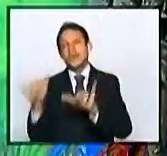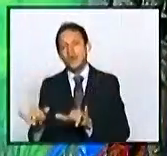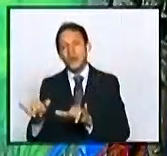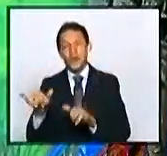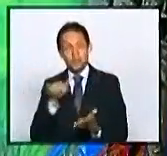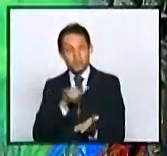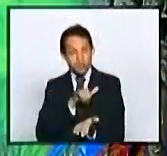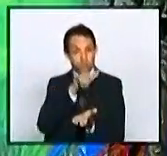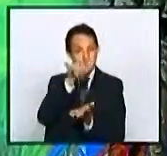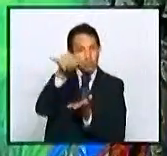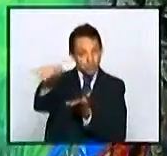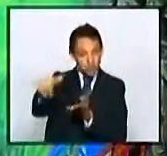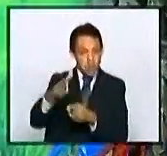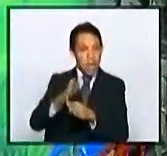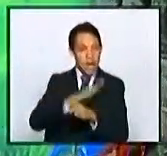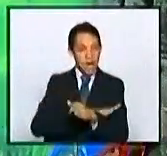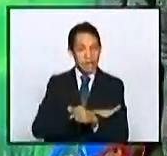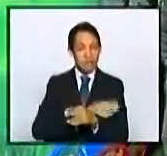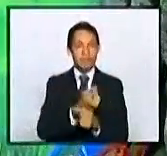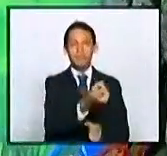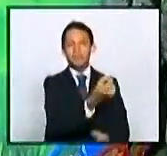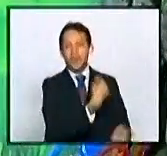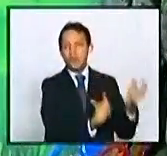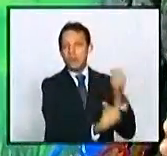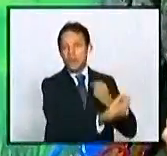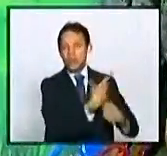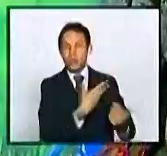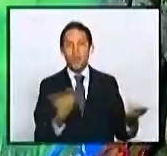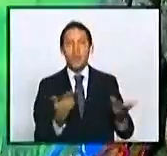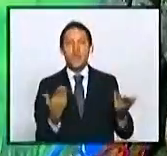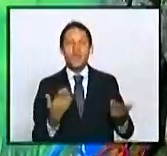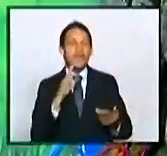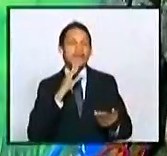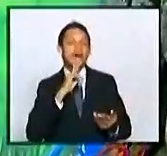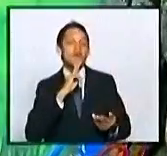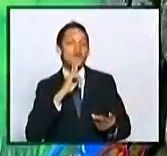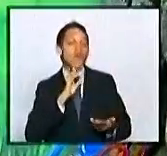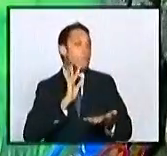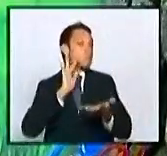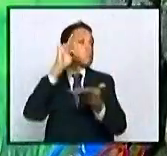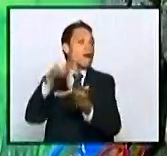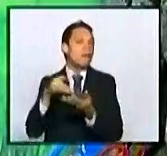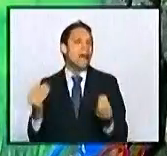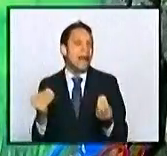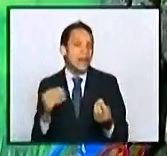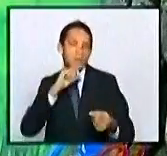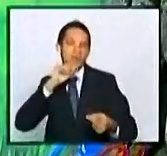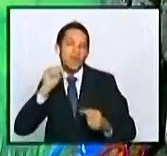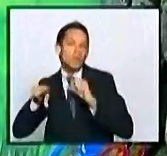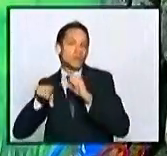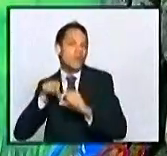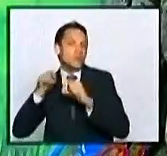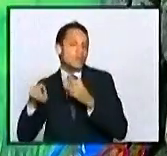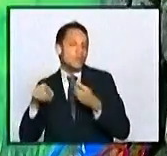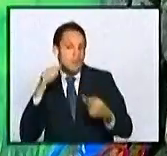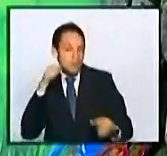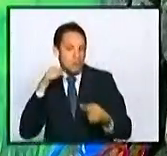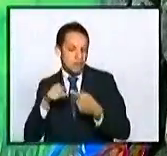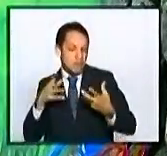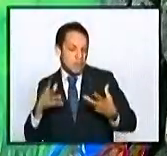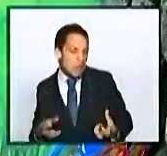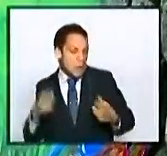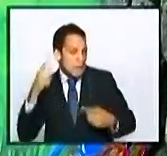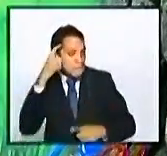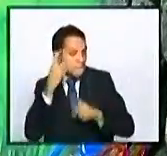ciertas procesos de preguntas para poder conocer qué es lo que piensa